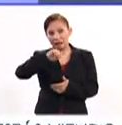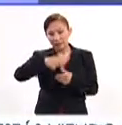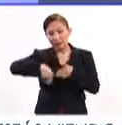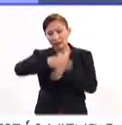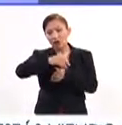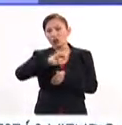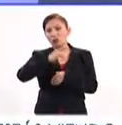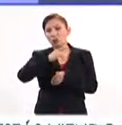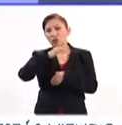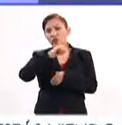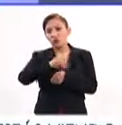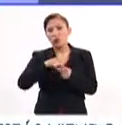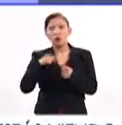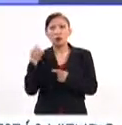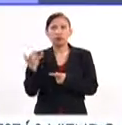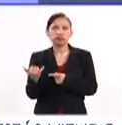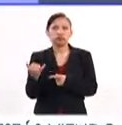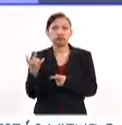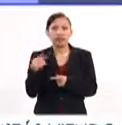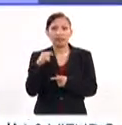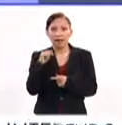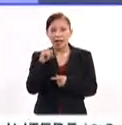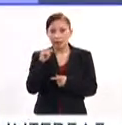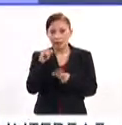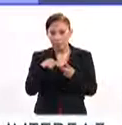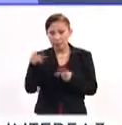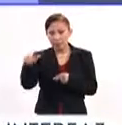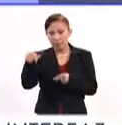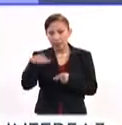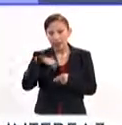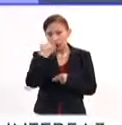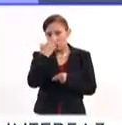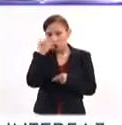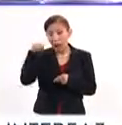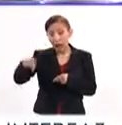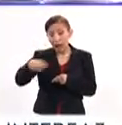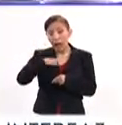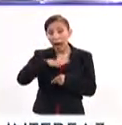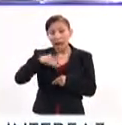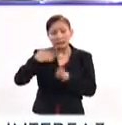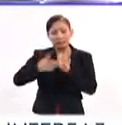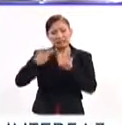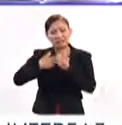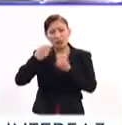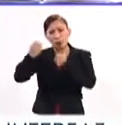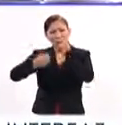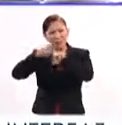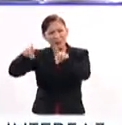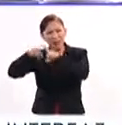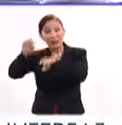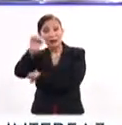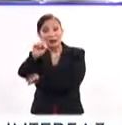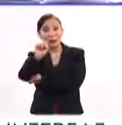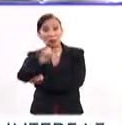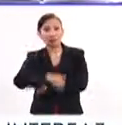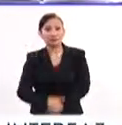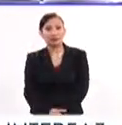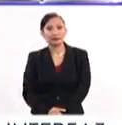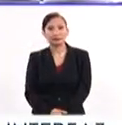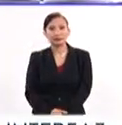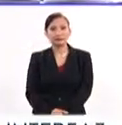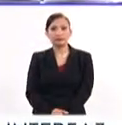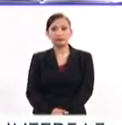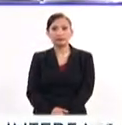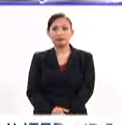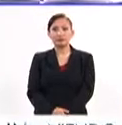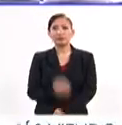de Churubusco y Tlalpan. Ahí en la escuela hay un maratón de teatro el sábado. Pues con